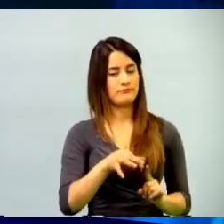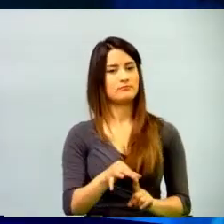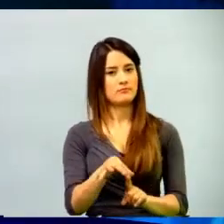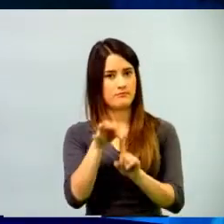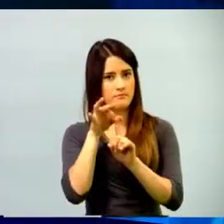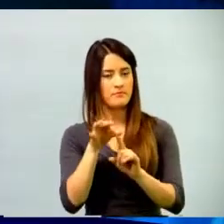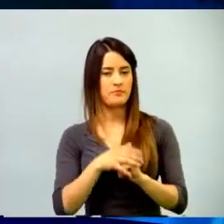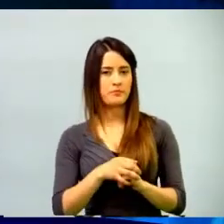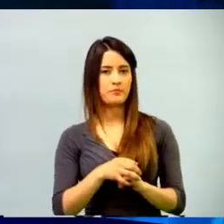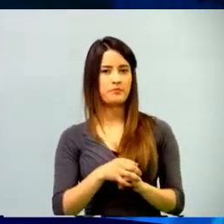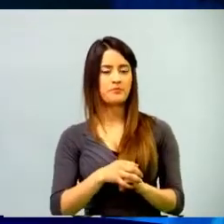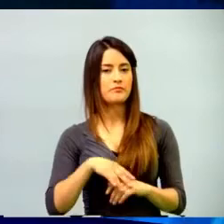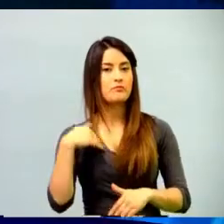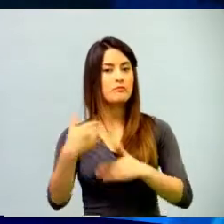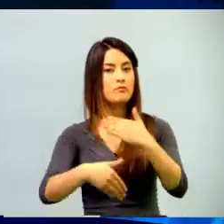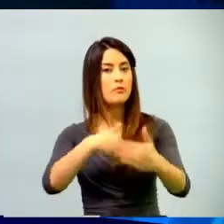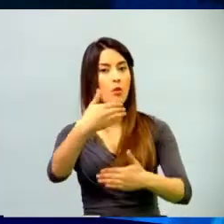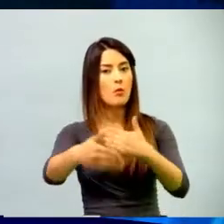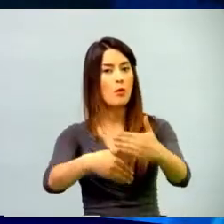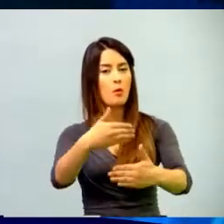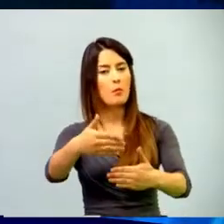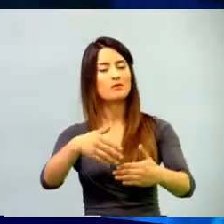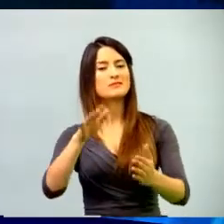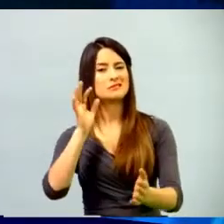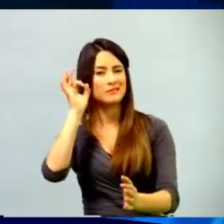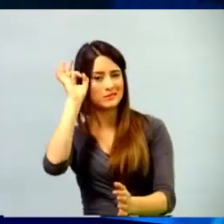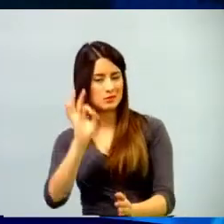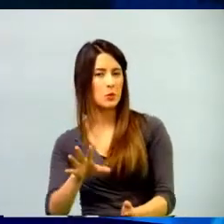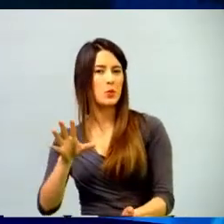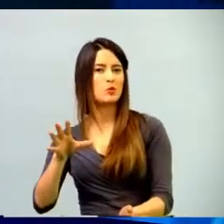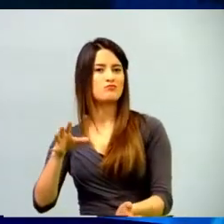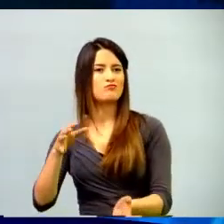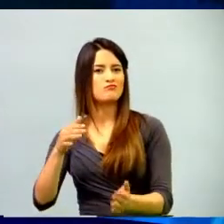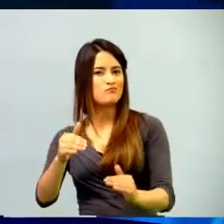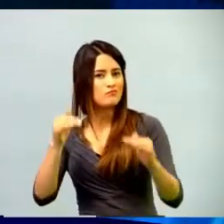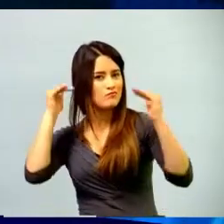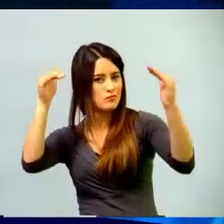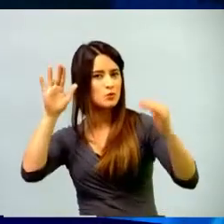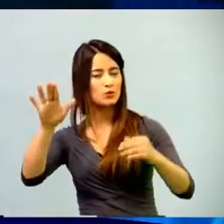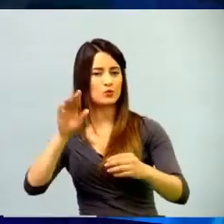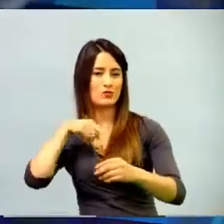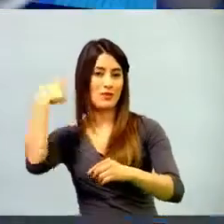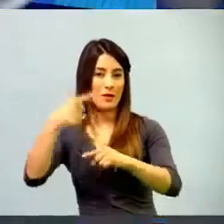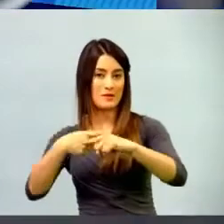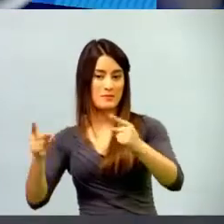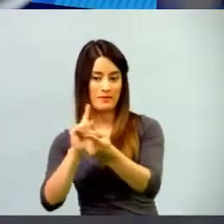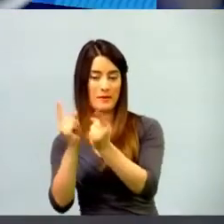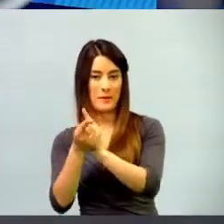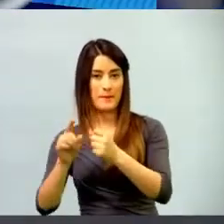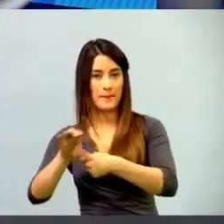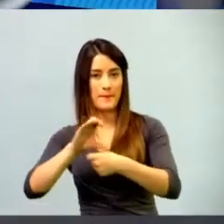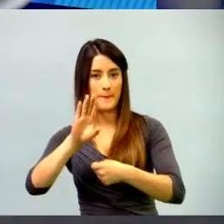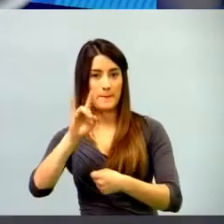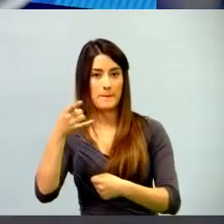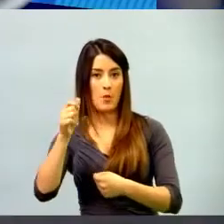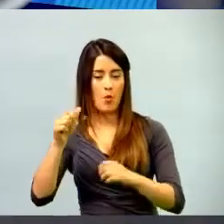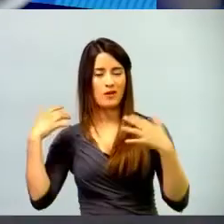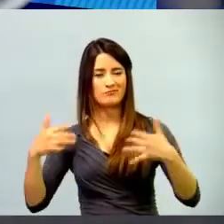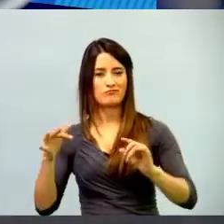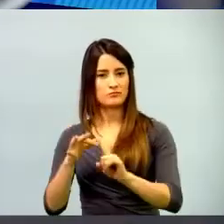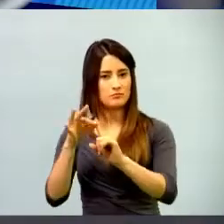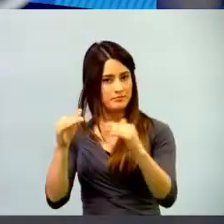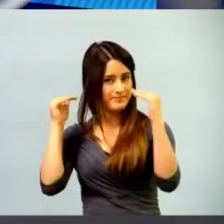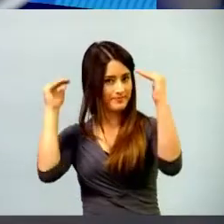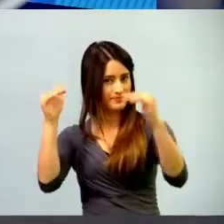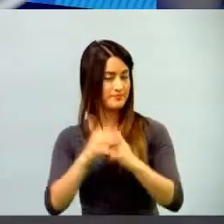tener un puesto preponderante allá en Buga la próxima semana. Vamos al final, ahora